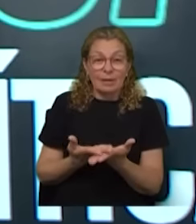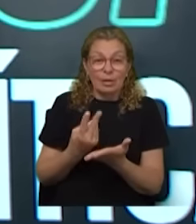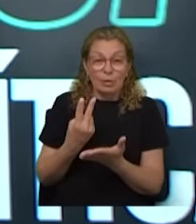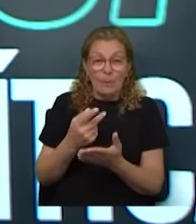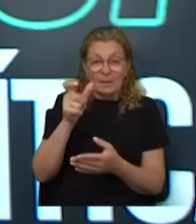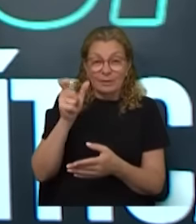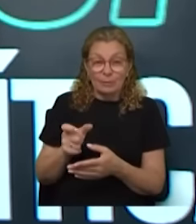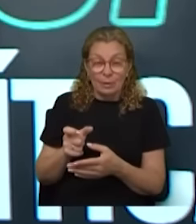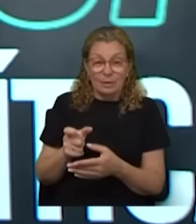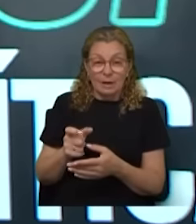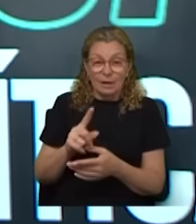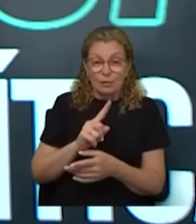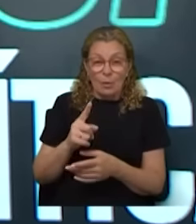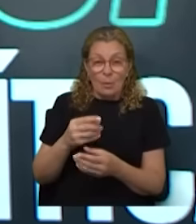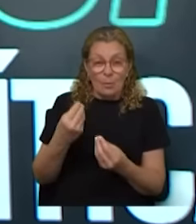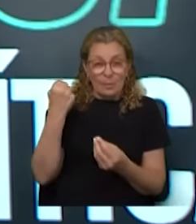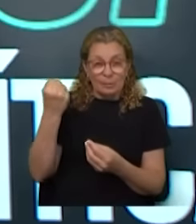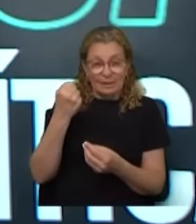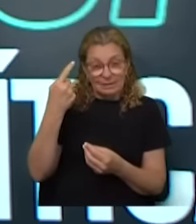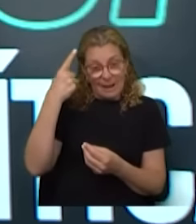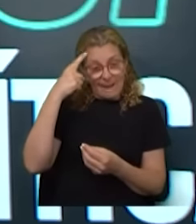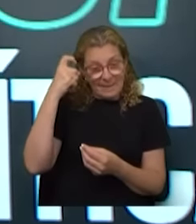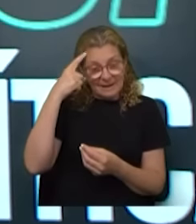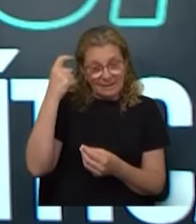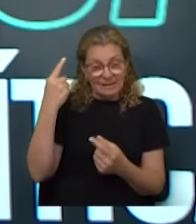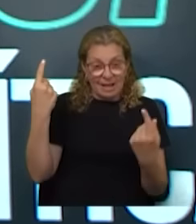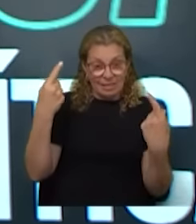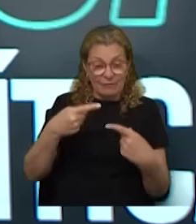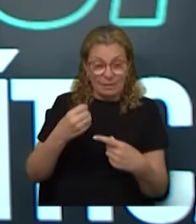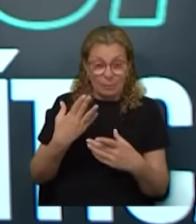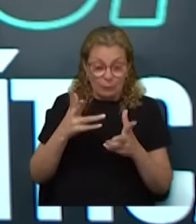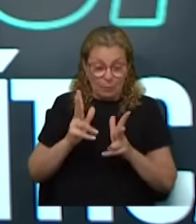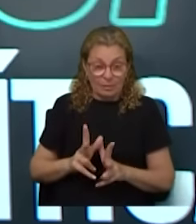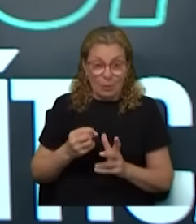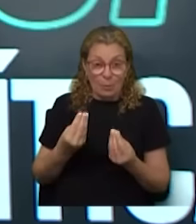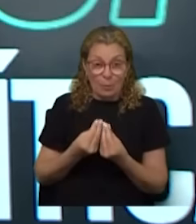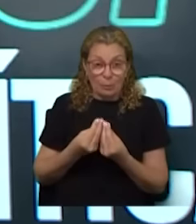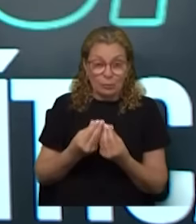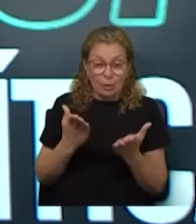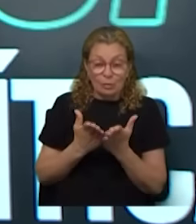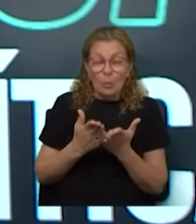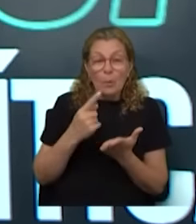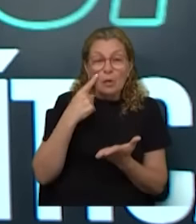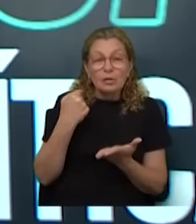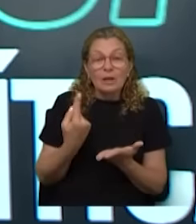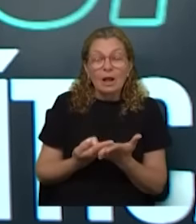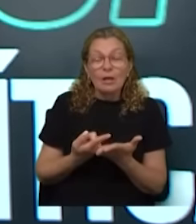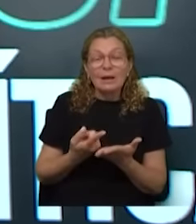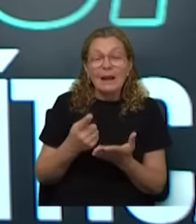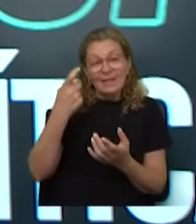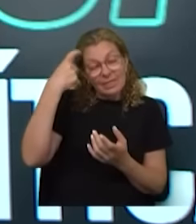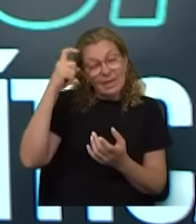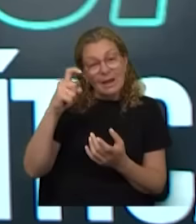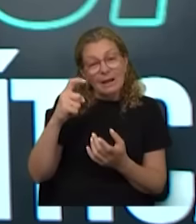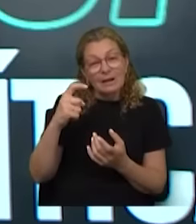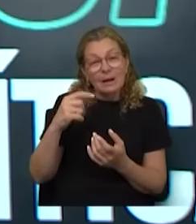figuras que no tienen gran experiencia en términos de debate sea por formación Porque muchos estudios han mostrado la idea de que por ejemplo